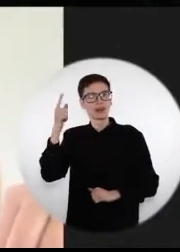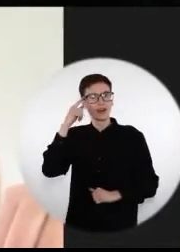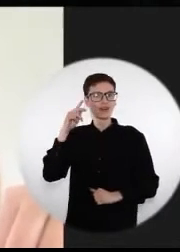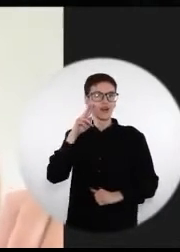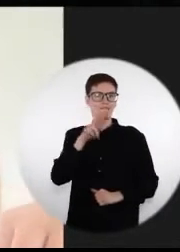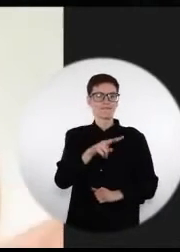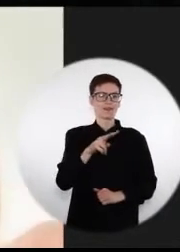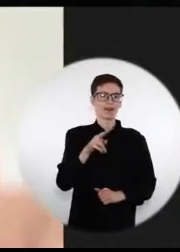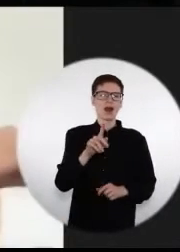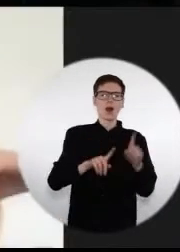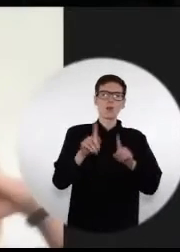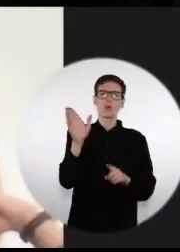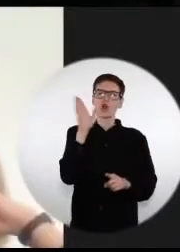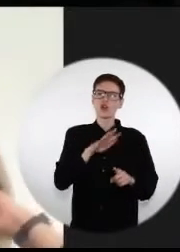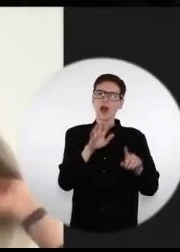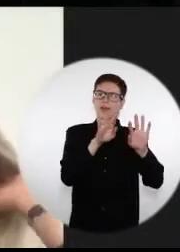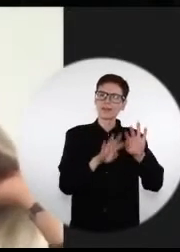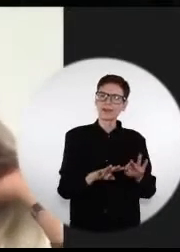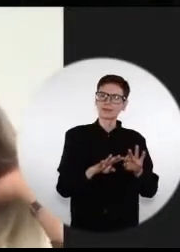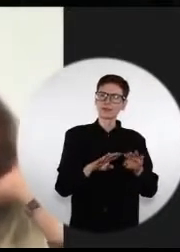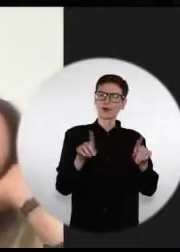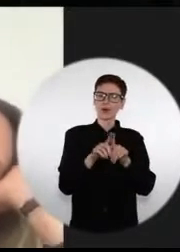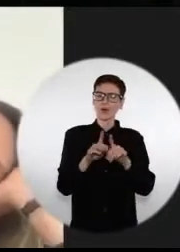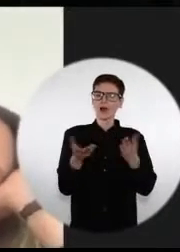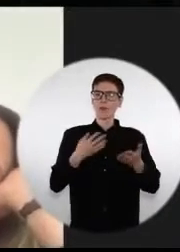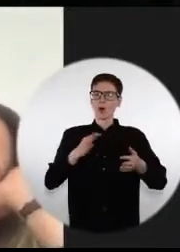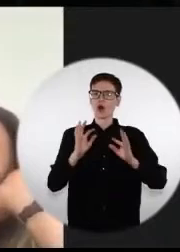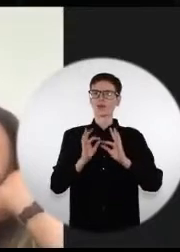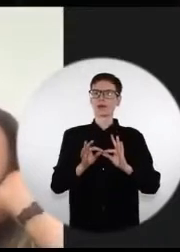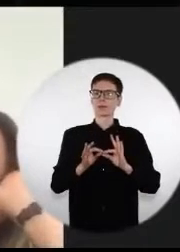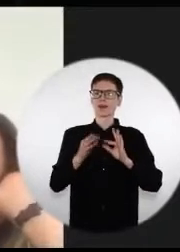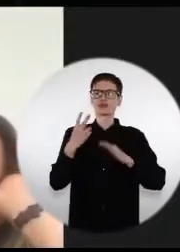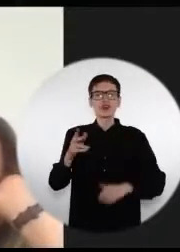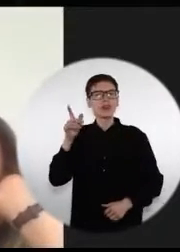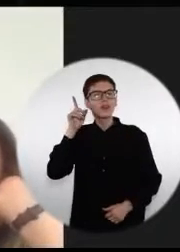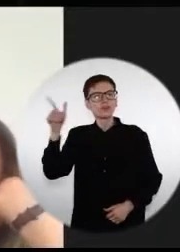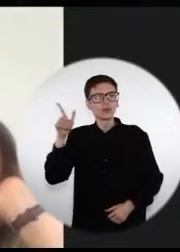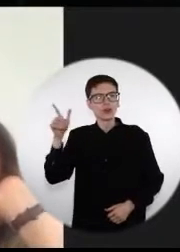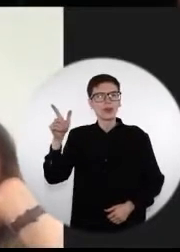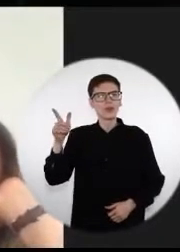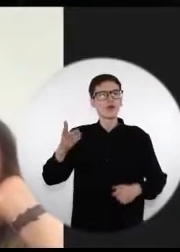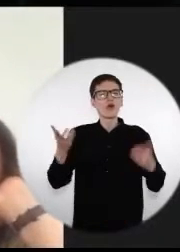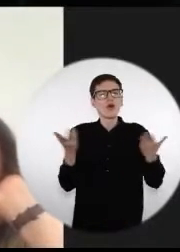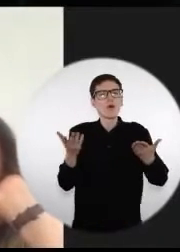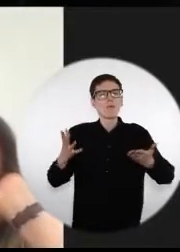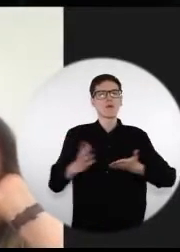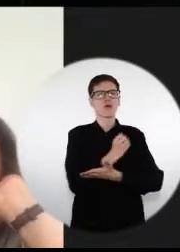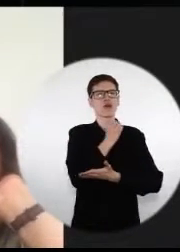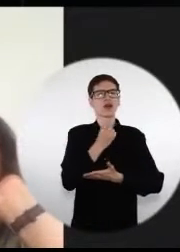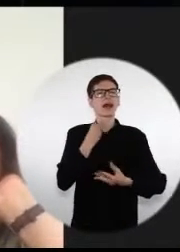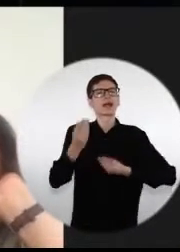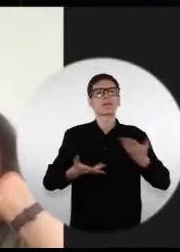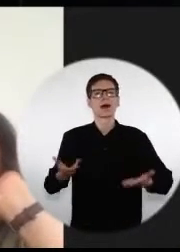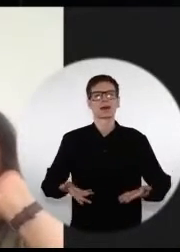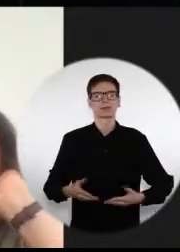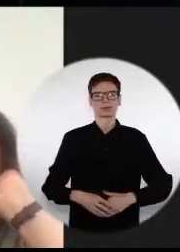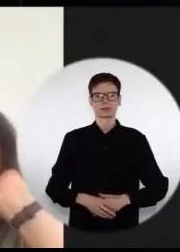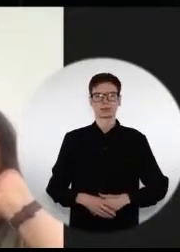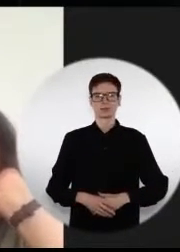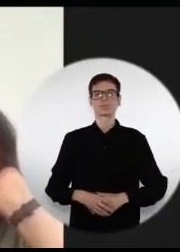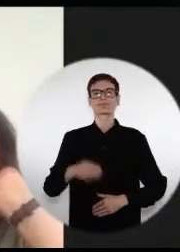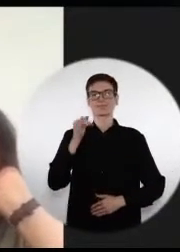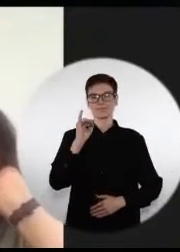bahía inútil y le añade esta otra dimensión sonora y víbora y en una parte donde nadie ha texto que había una interpretación